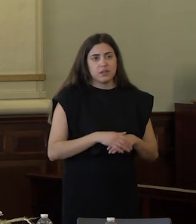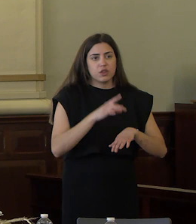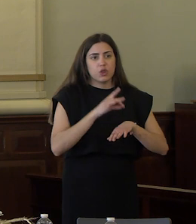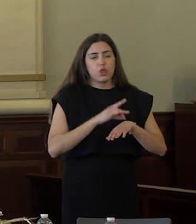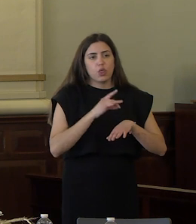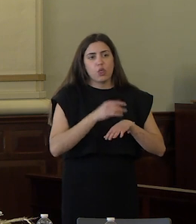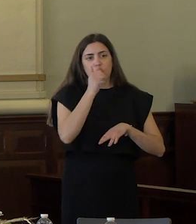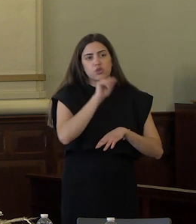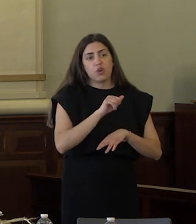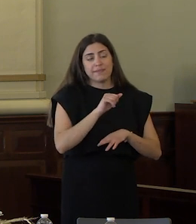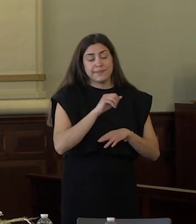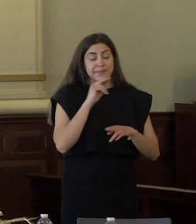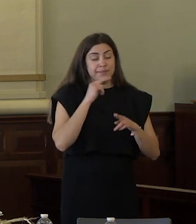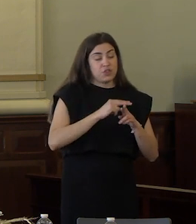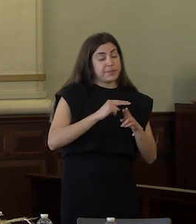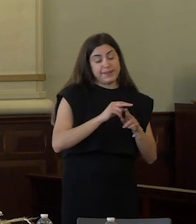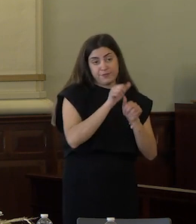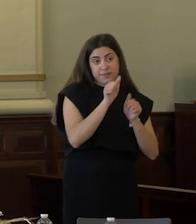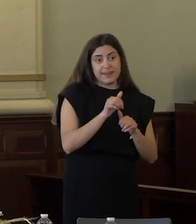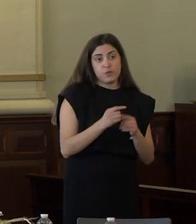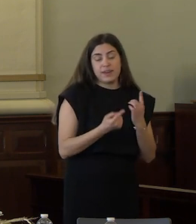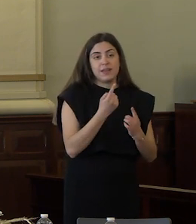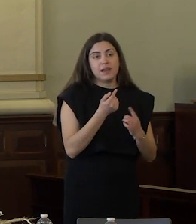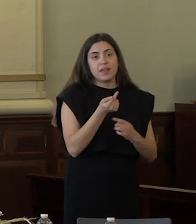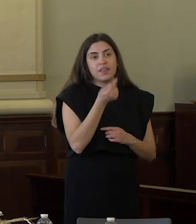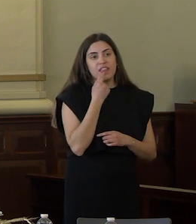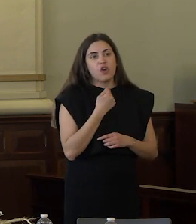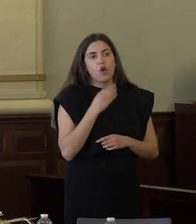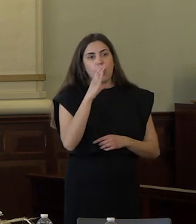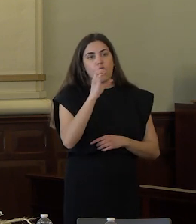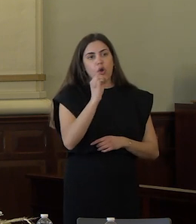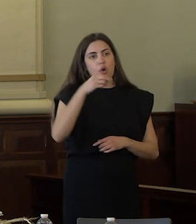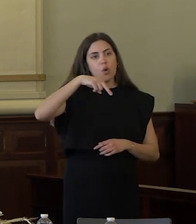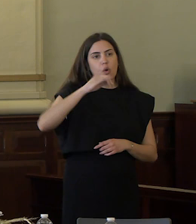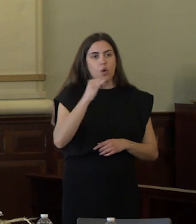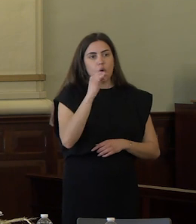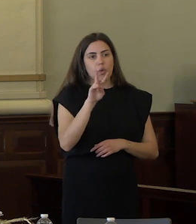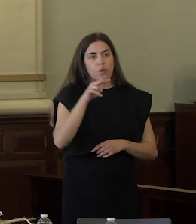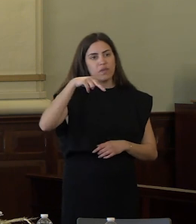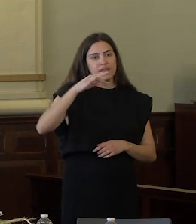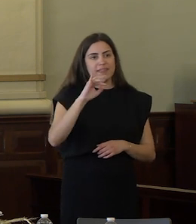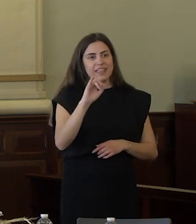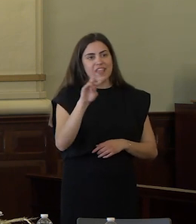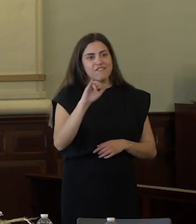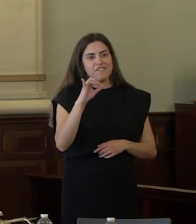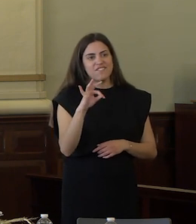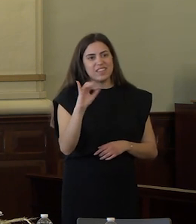por llamarlo de alguna manera, ¿no? que nos dijo que tenía conjuntivitis. Ojalá.